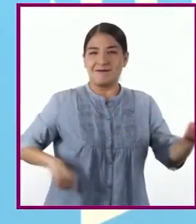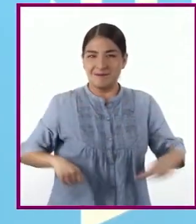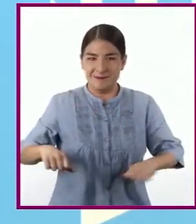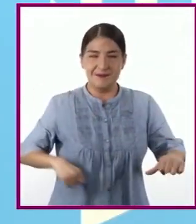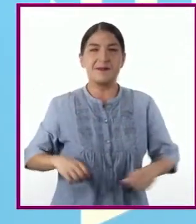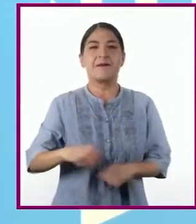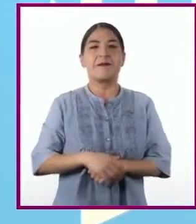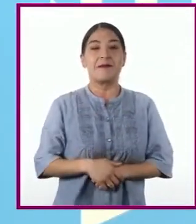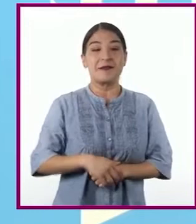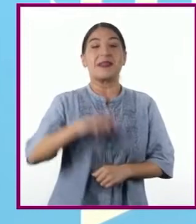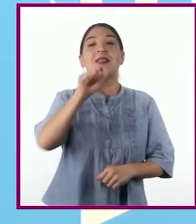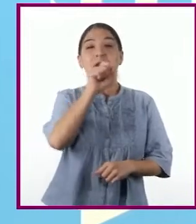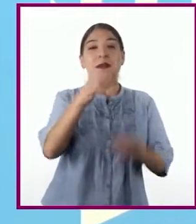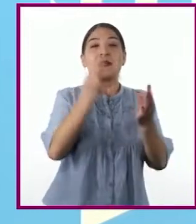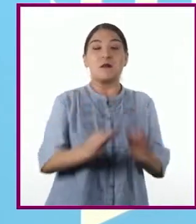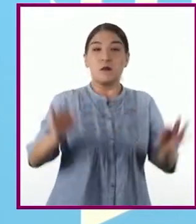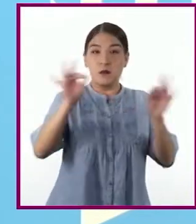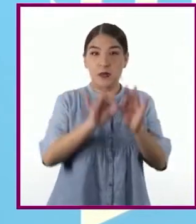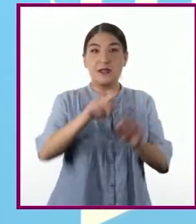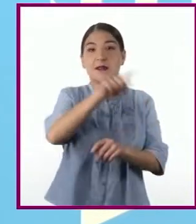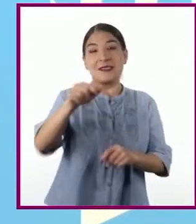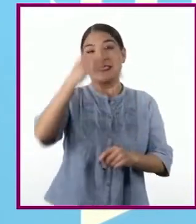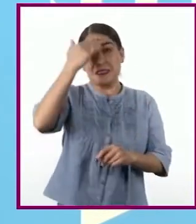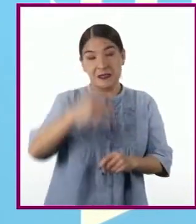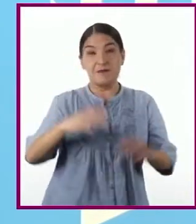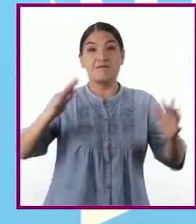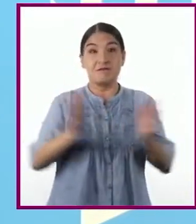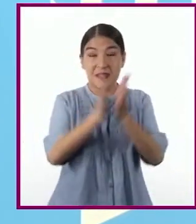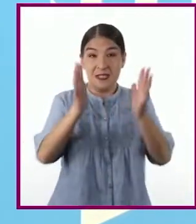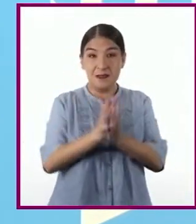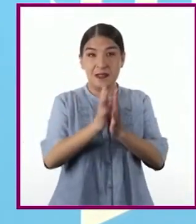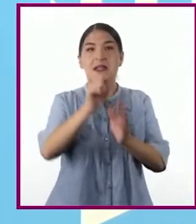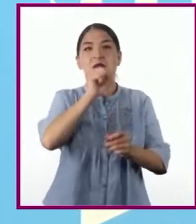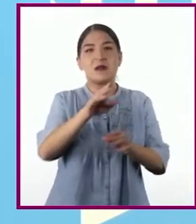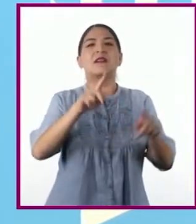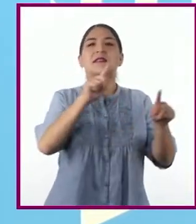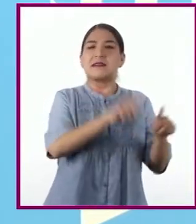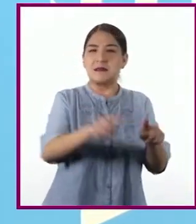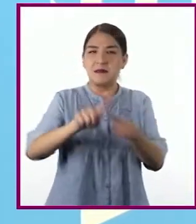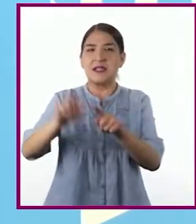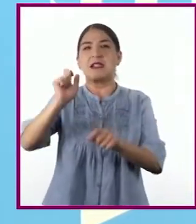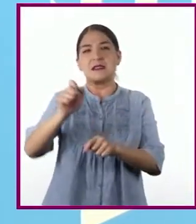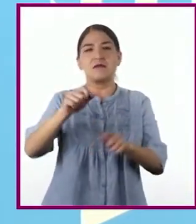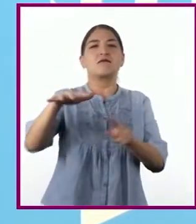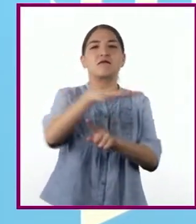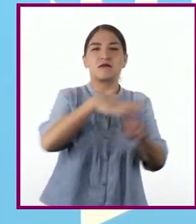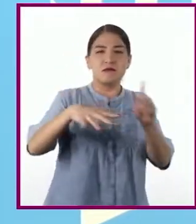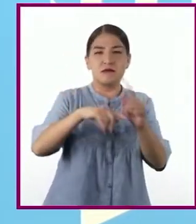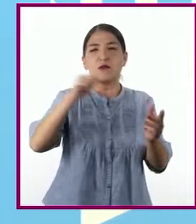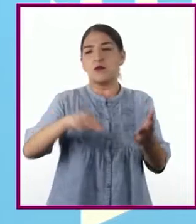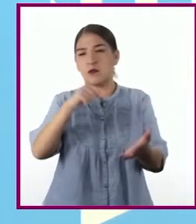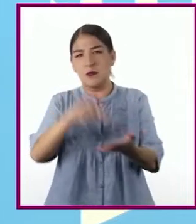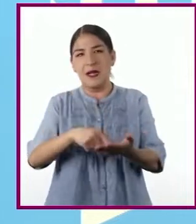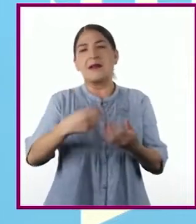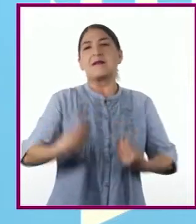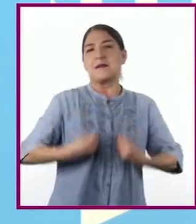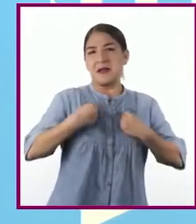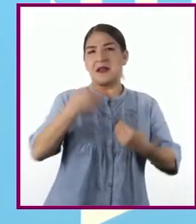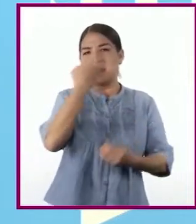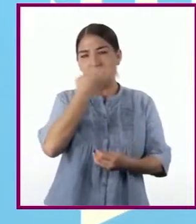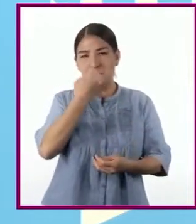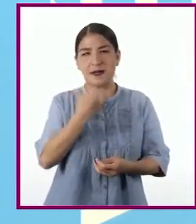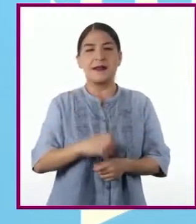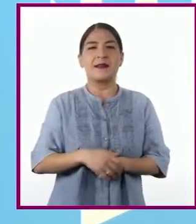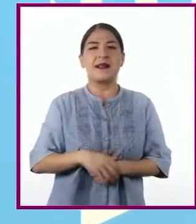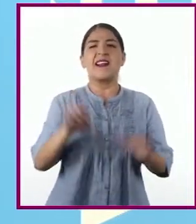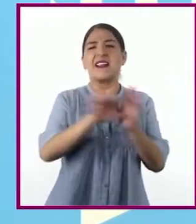Es importante que sepan que su participación puede darse en diferentes aspectos o ámbitos de la vida escolar, como, por